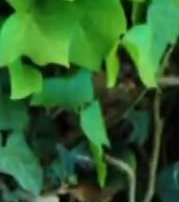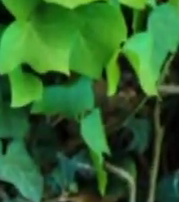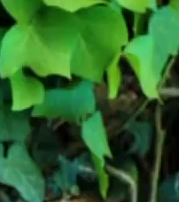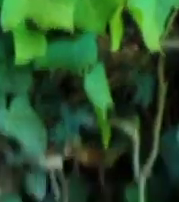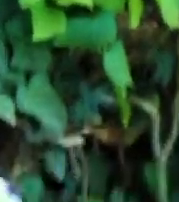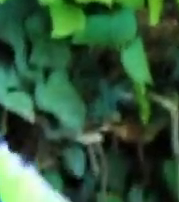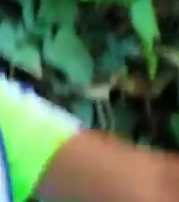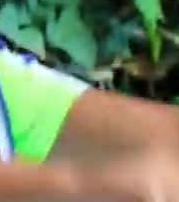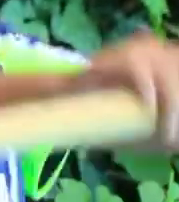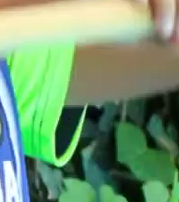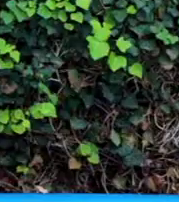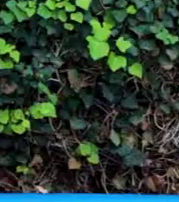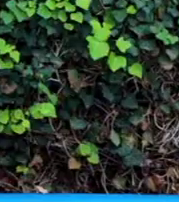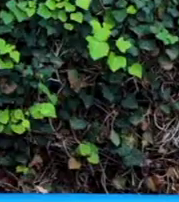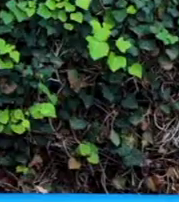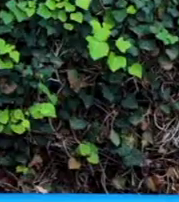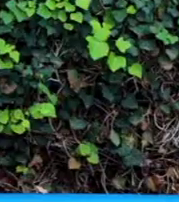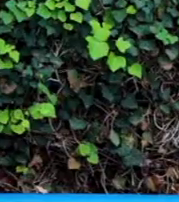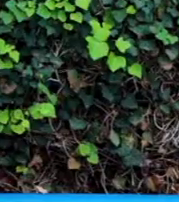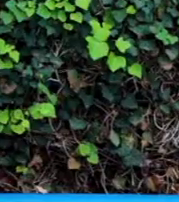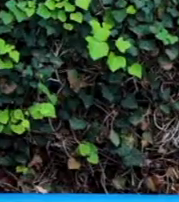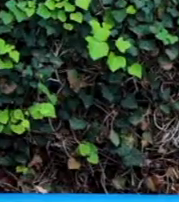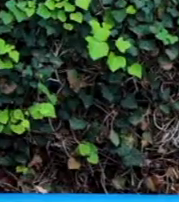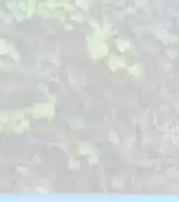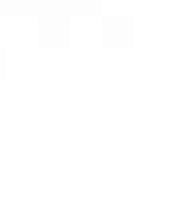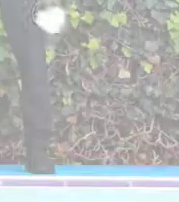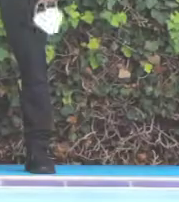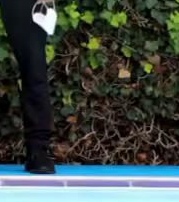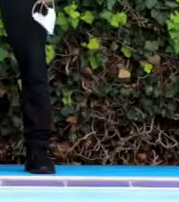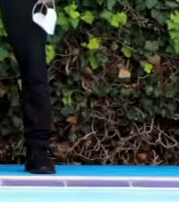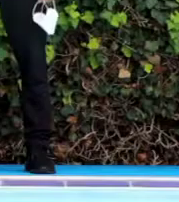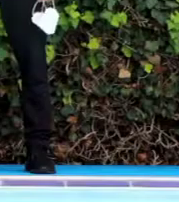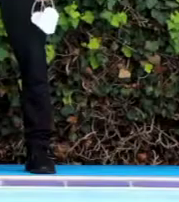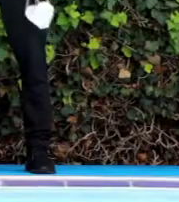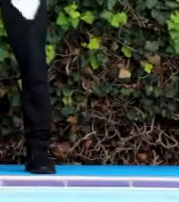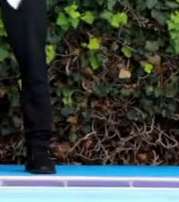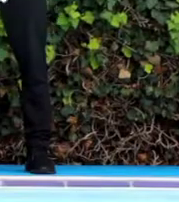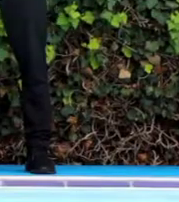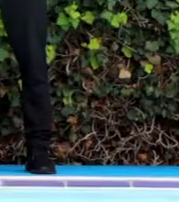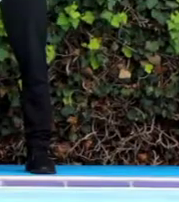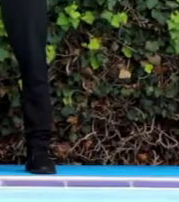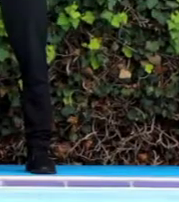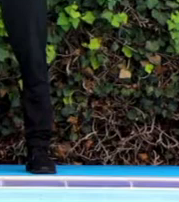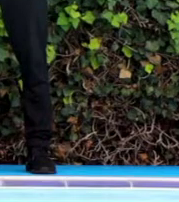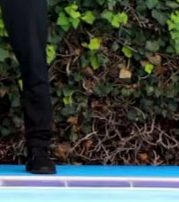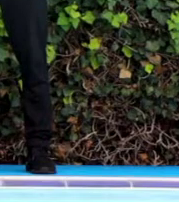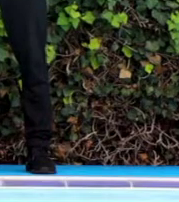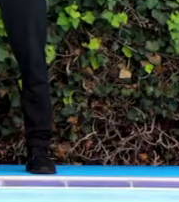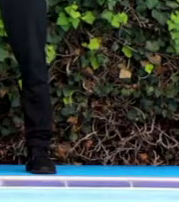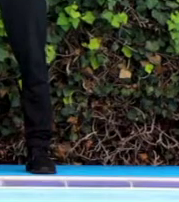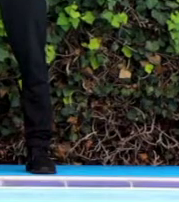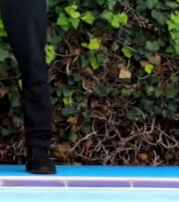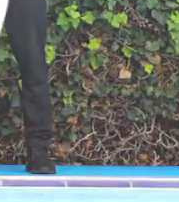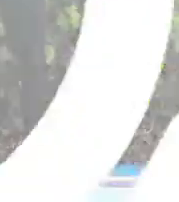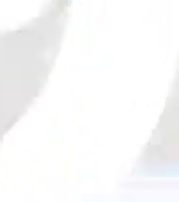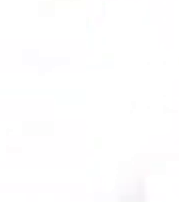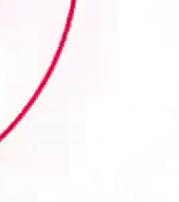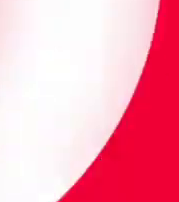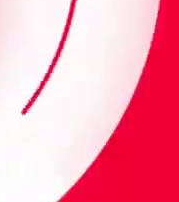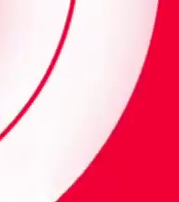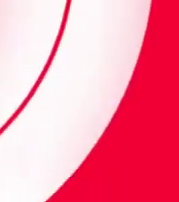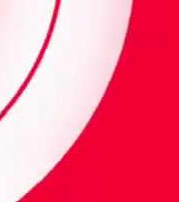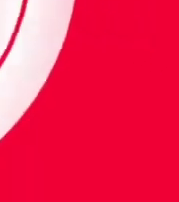elevación extendiendo los brazos. Recuerda, al terminar la activación, no olvides la